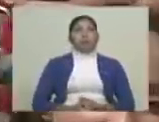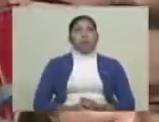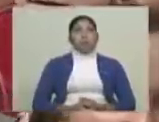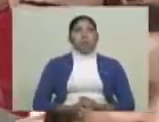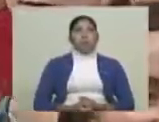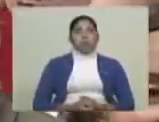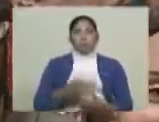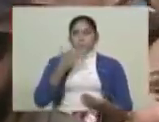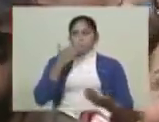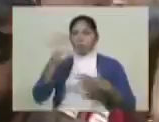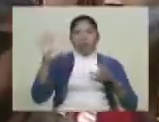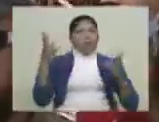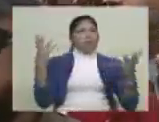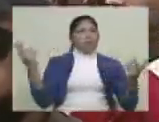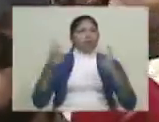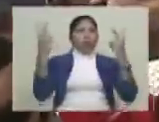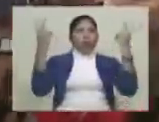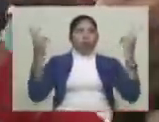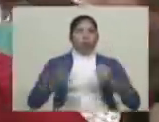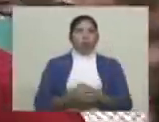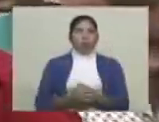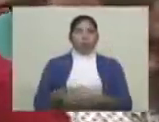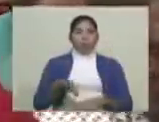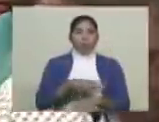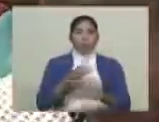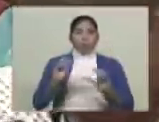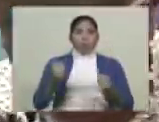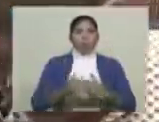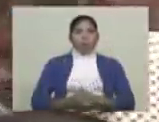¡Hasta la victoria siempre, camarada!